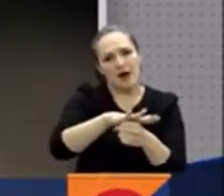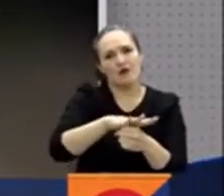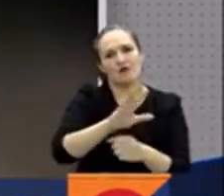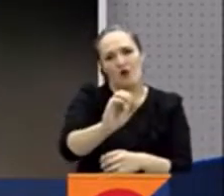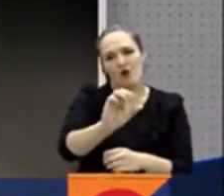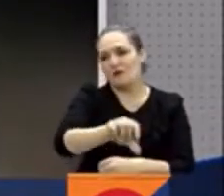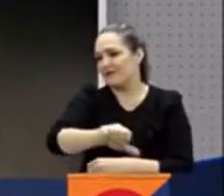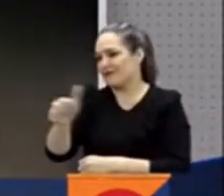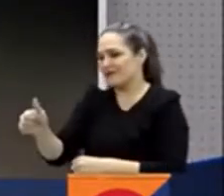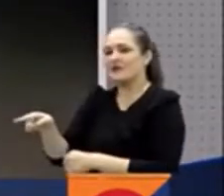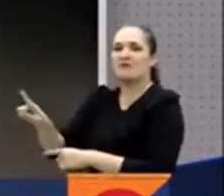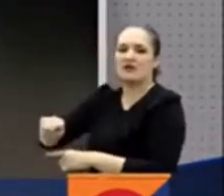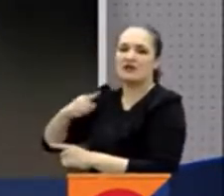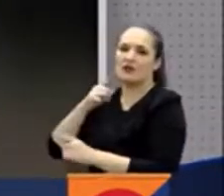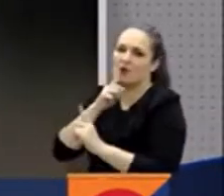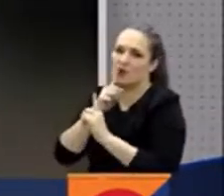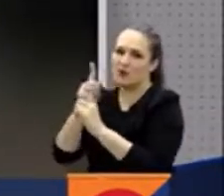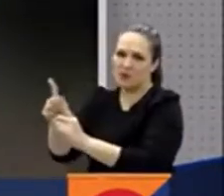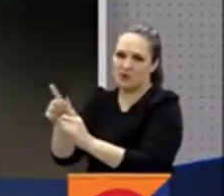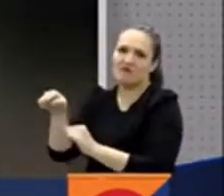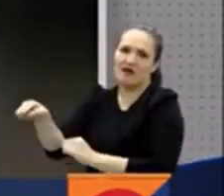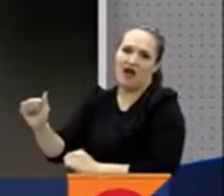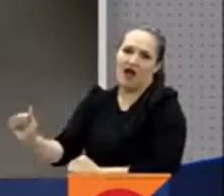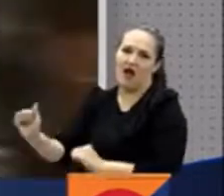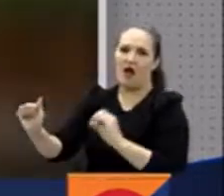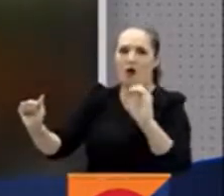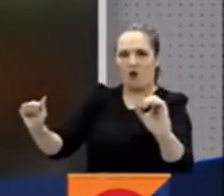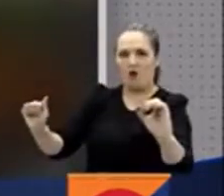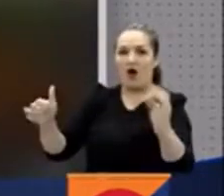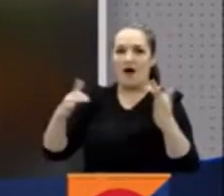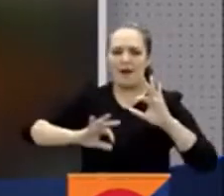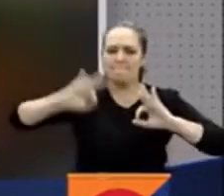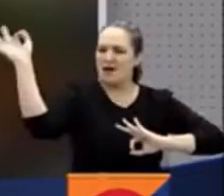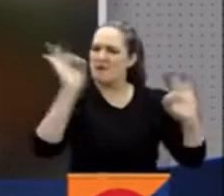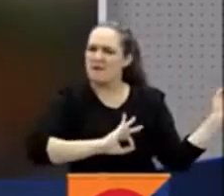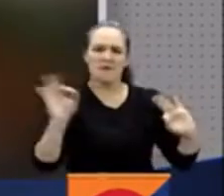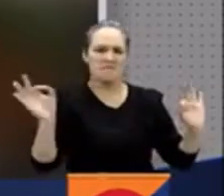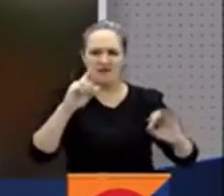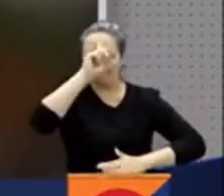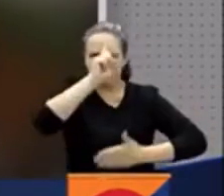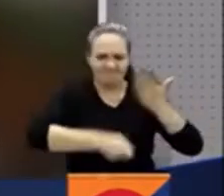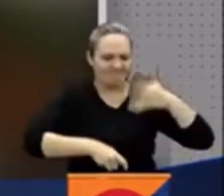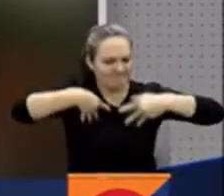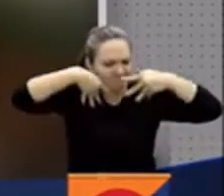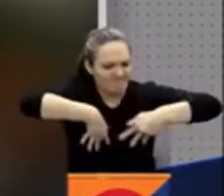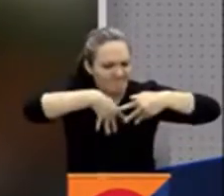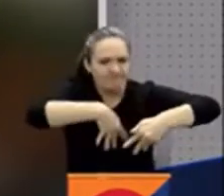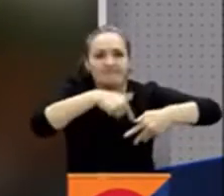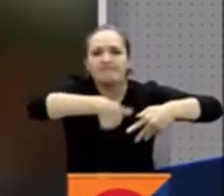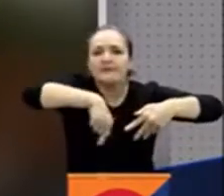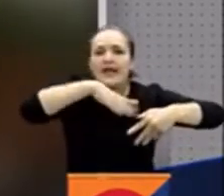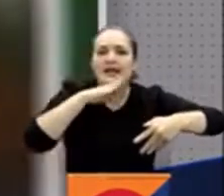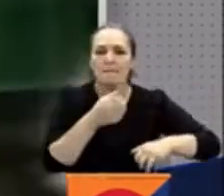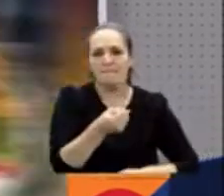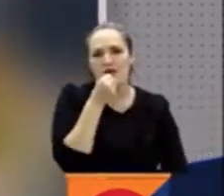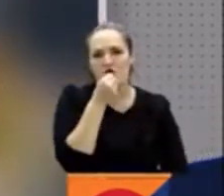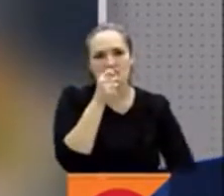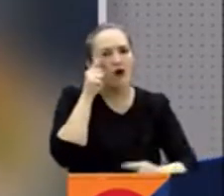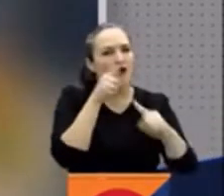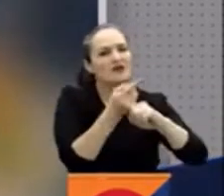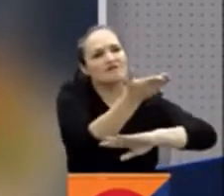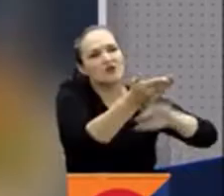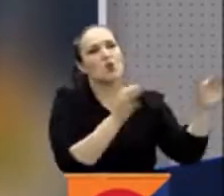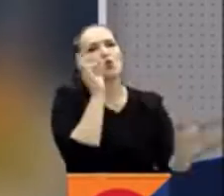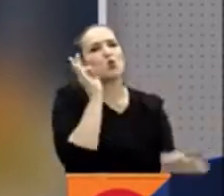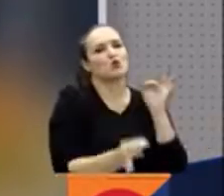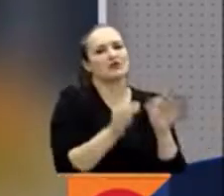Contreras en el barrio El Carmen. En Santa Marta, el gremio de periodistas prepara un plantón y una velatón para exigir justicia. RTVC Noticias,